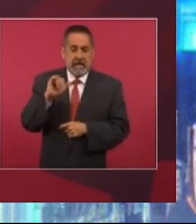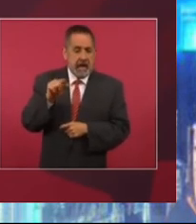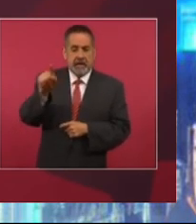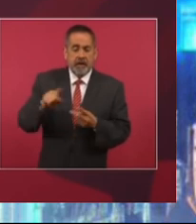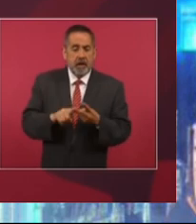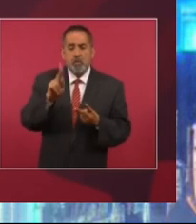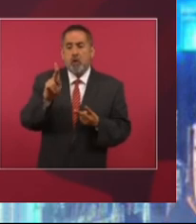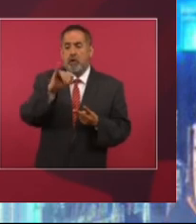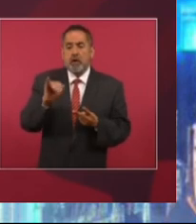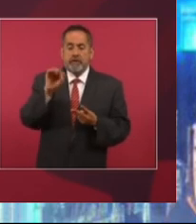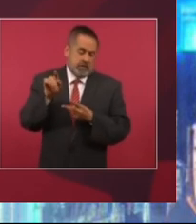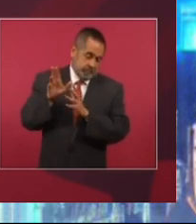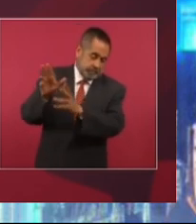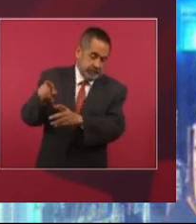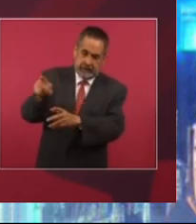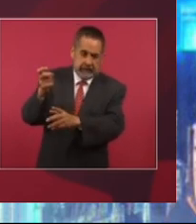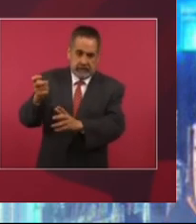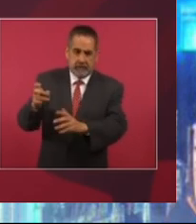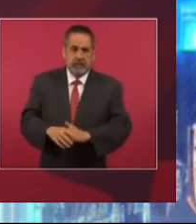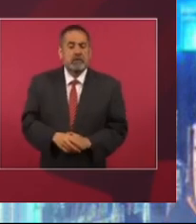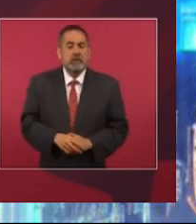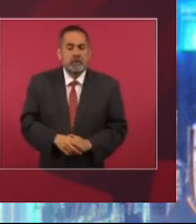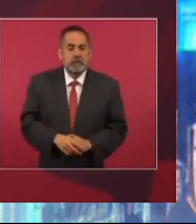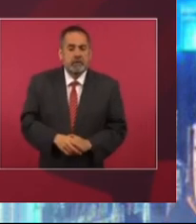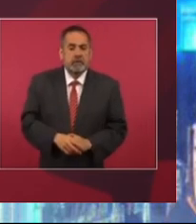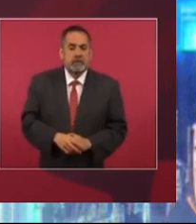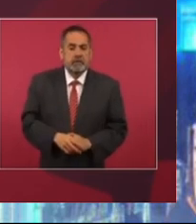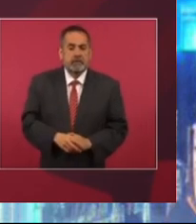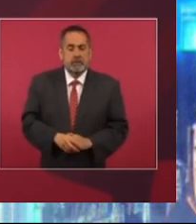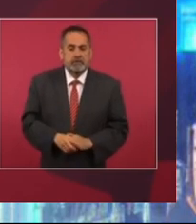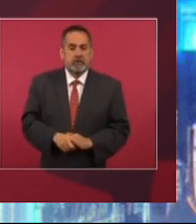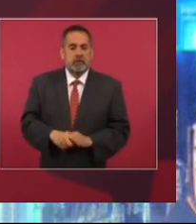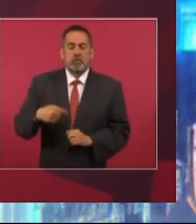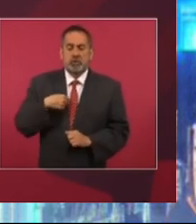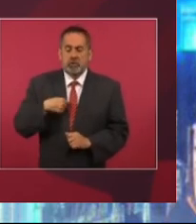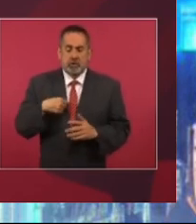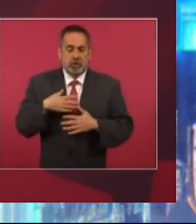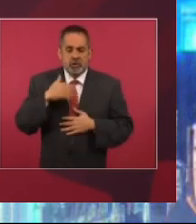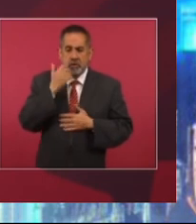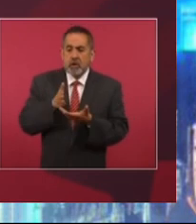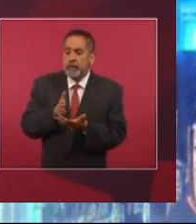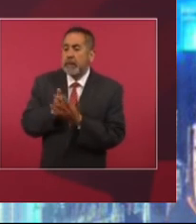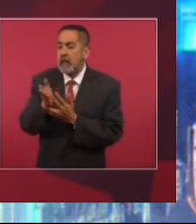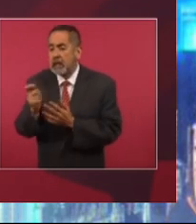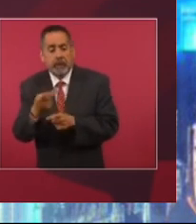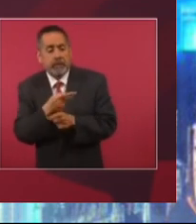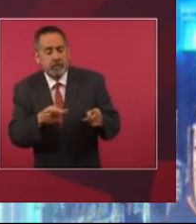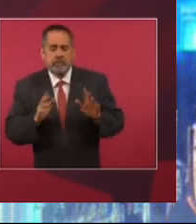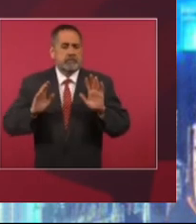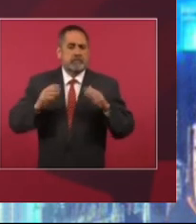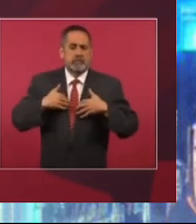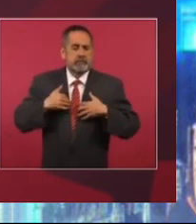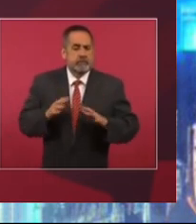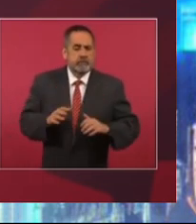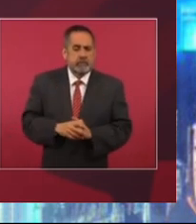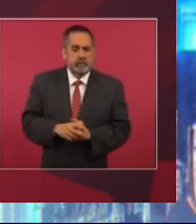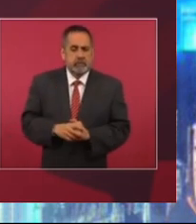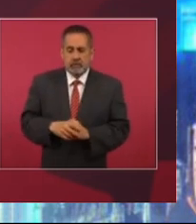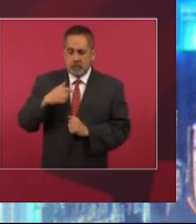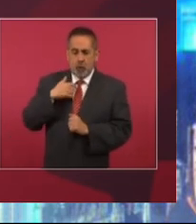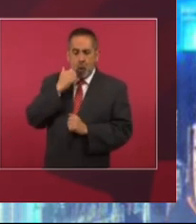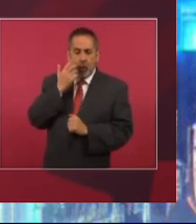Peña Nieto tenga más videos o pruebas acerca del saqueo del metro de la Ciudad de México o cualquier otra corruptela que ha hecho